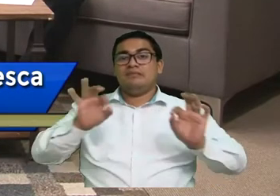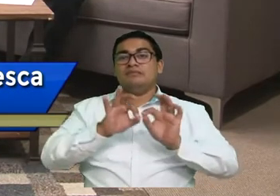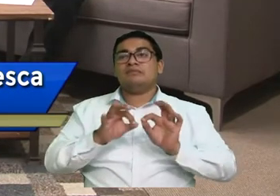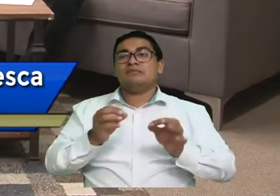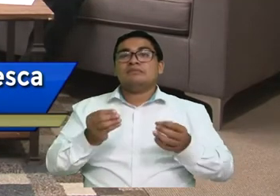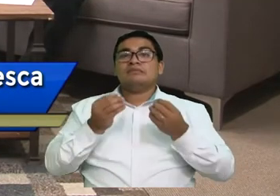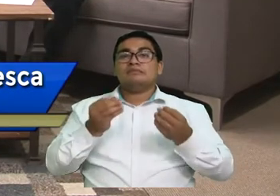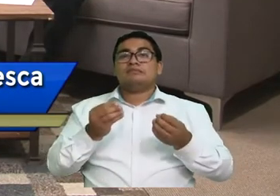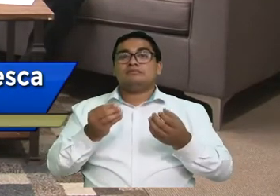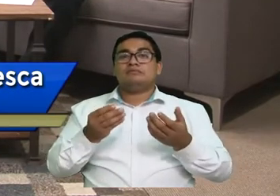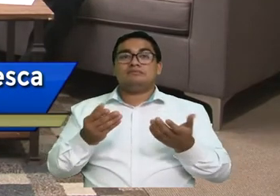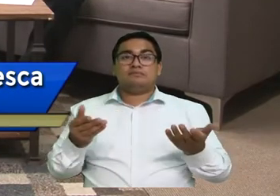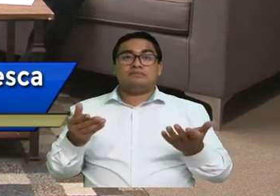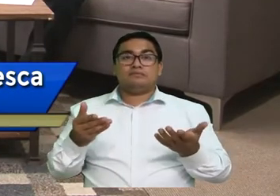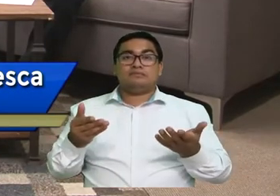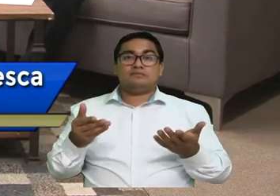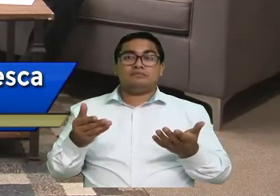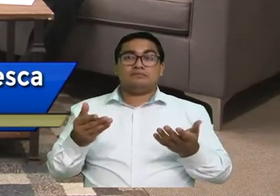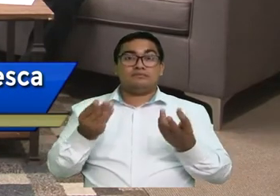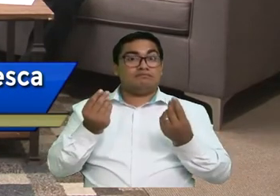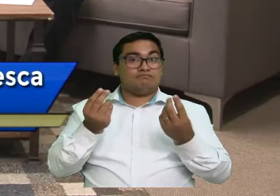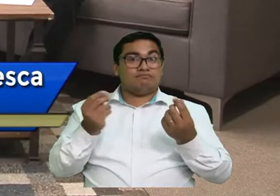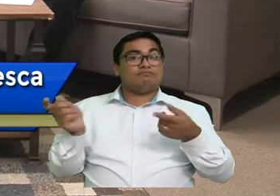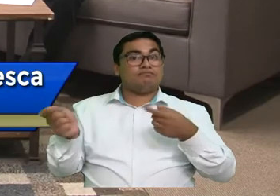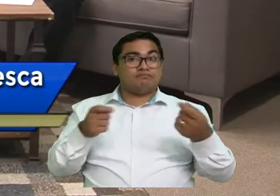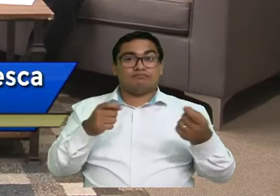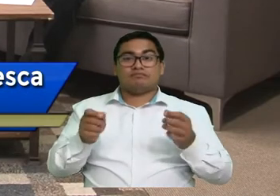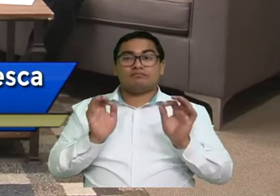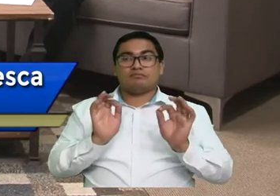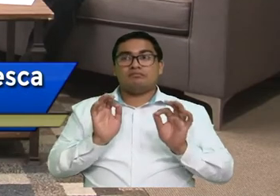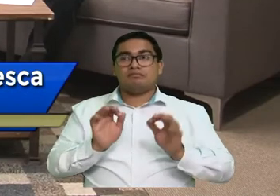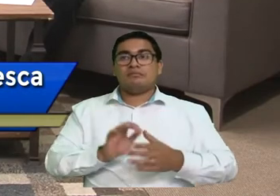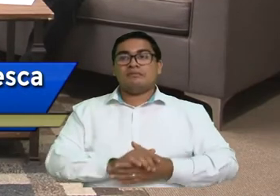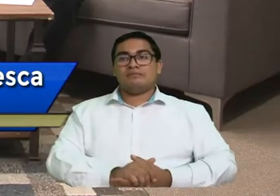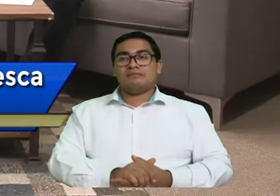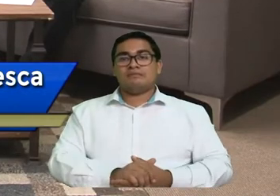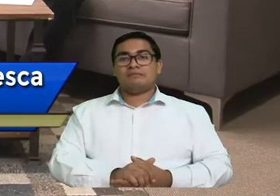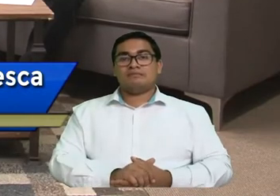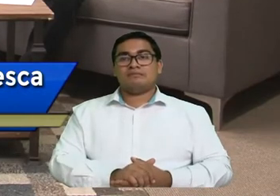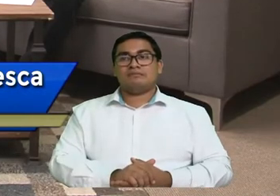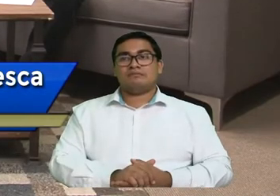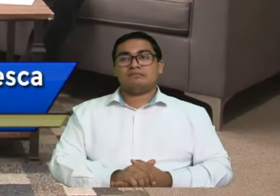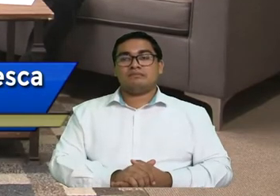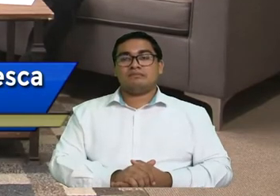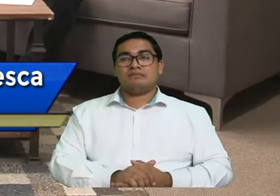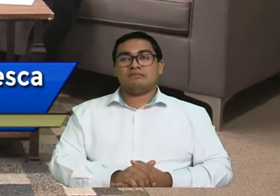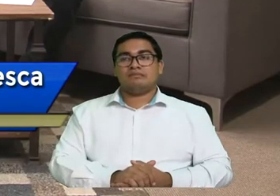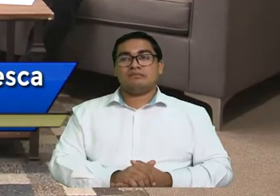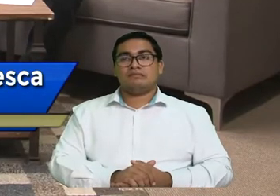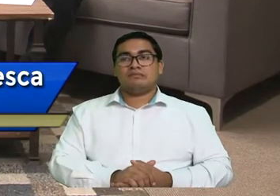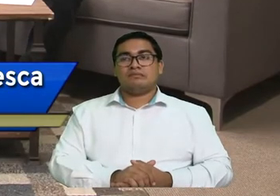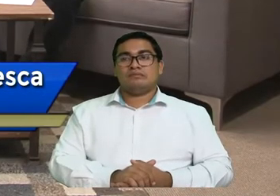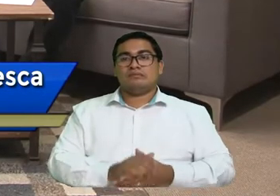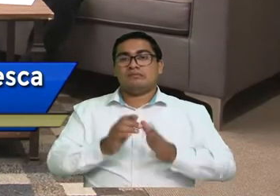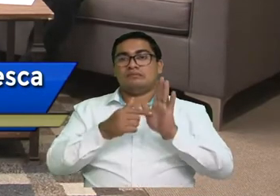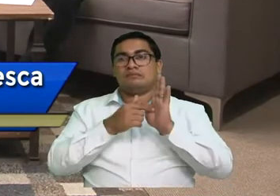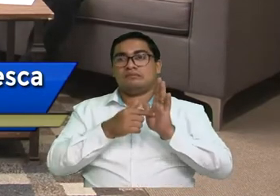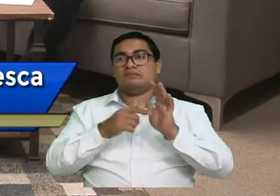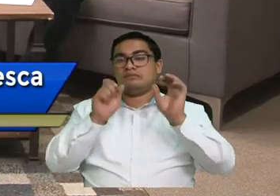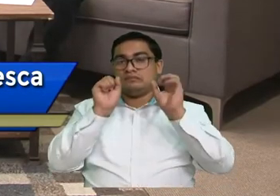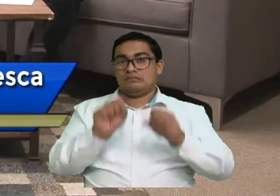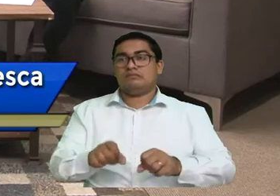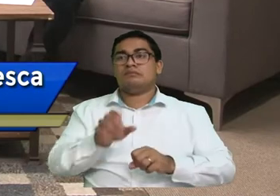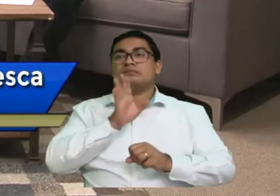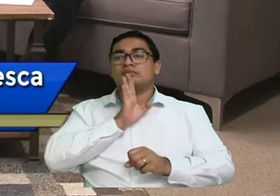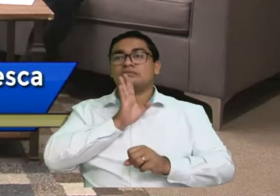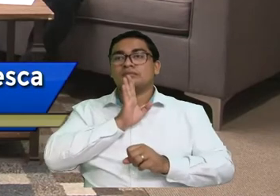Y ya, el precio, es decir, a nivel de comercio. Claro, o sea, aquí no solamente puede hablar de lo